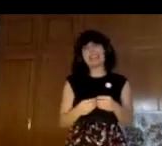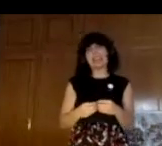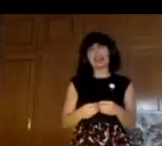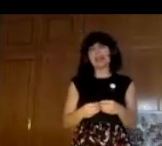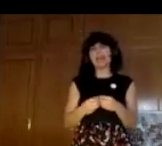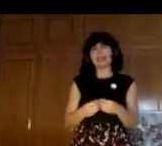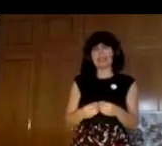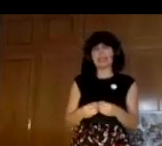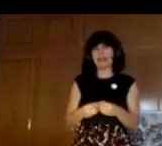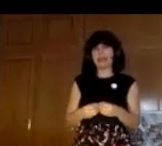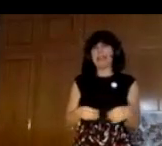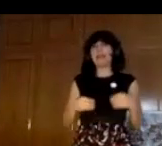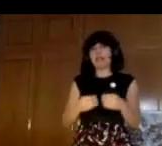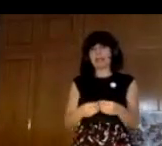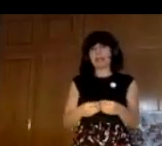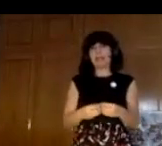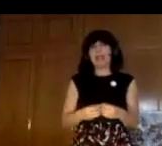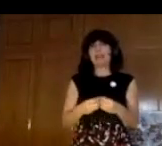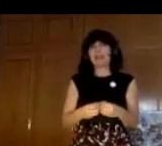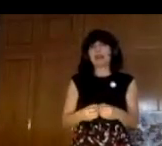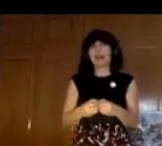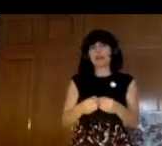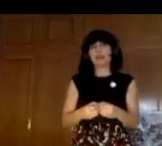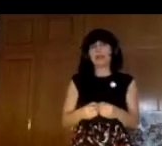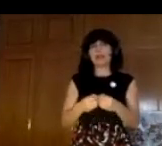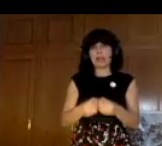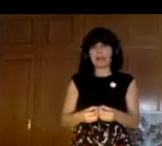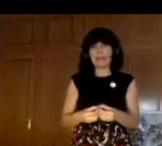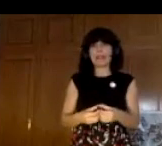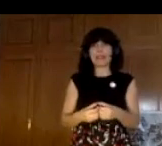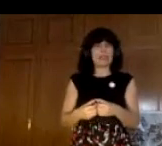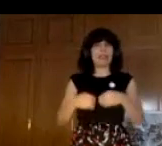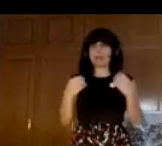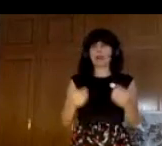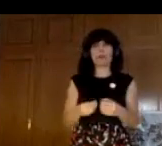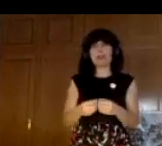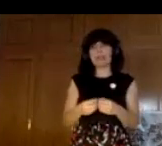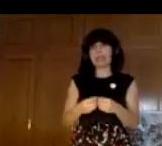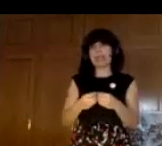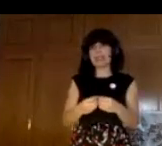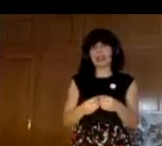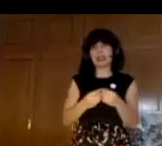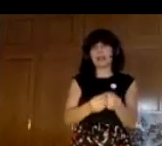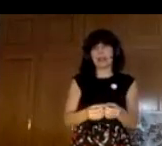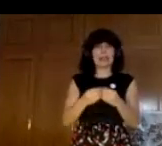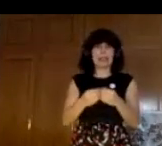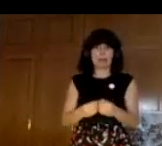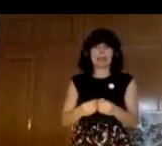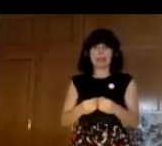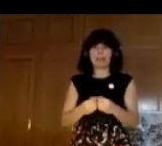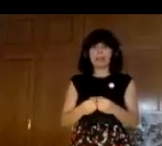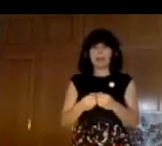ser agradable y divertida y bonita. La Coca-Cola es una bebida de mierda que tiene el mejor marketing de la historia